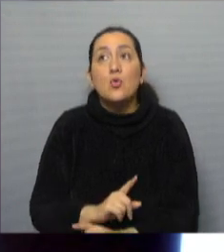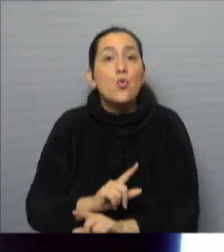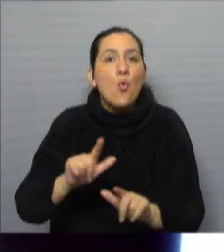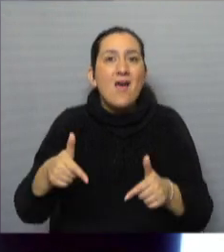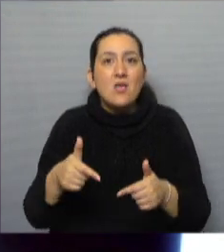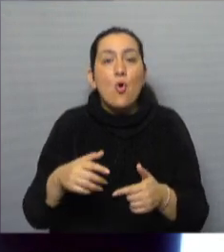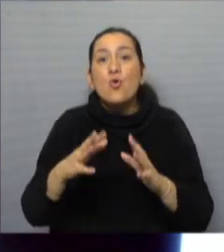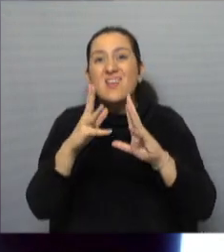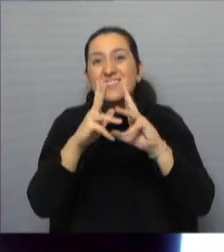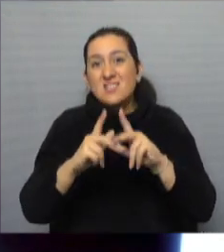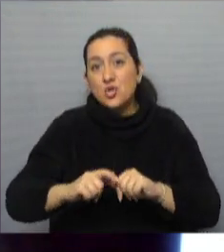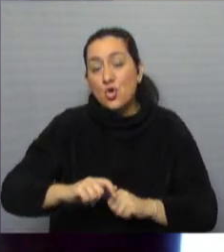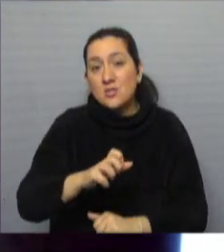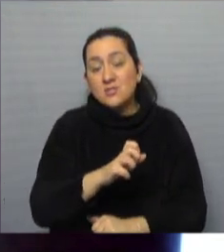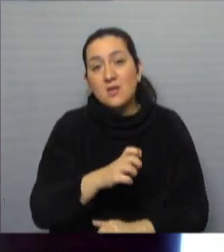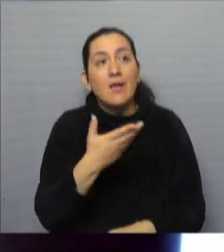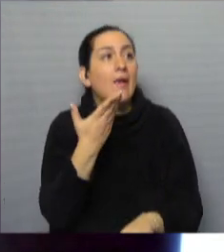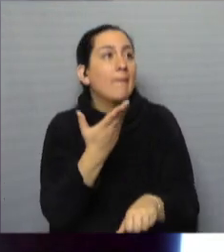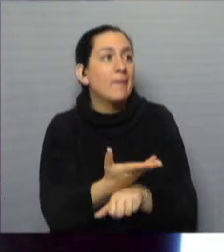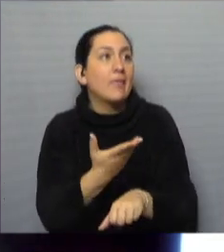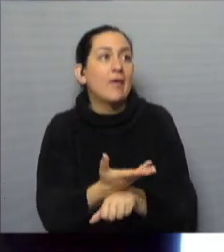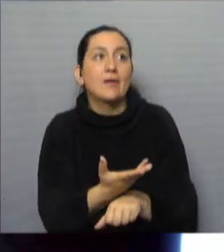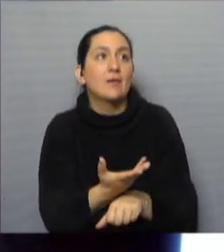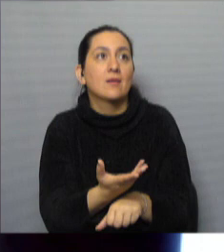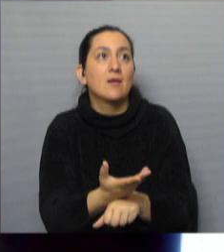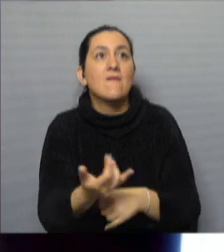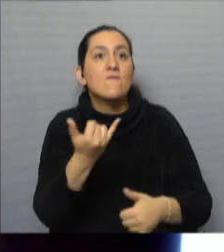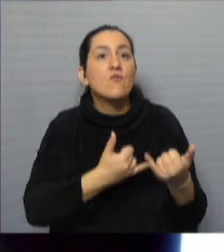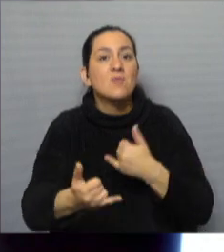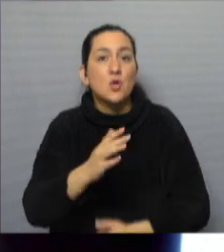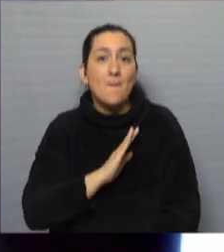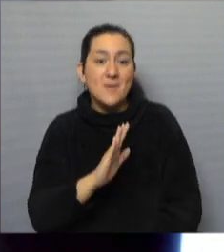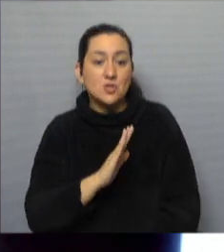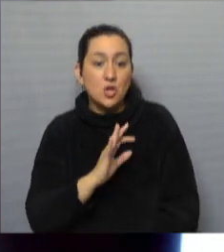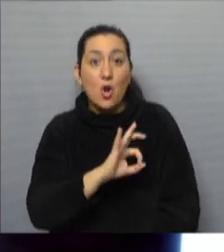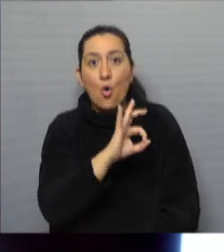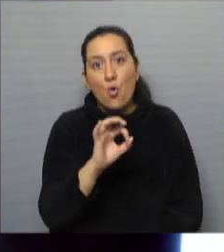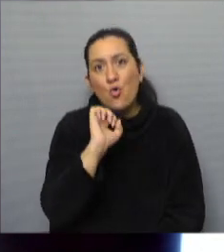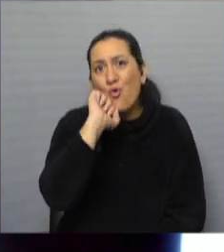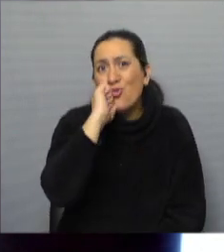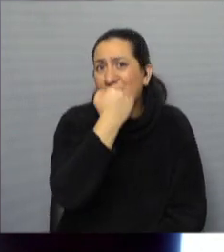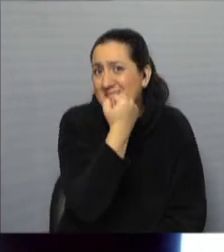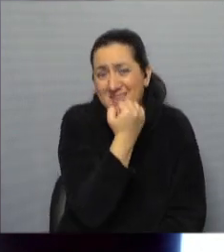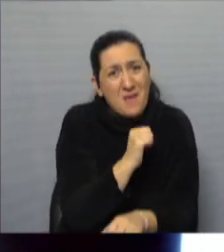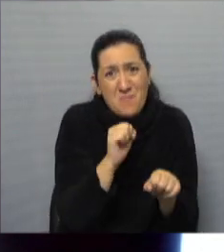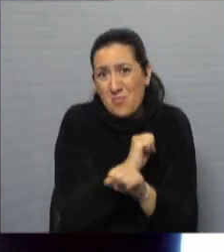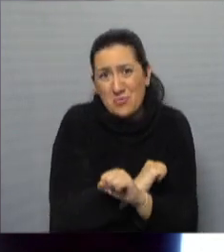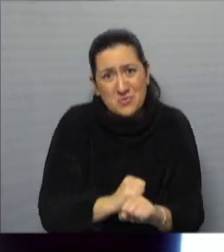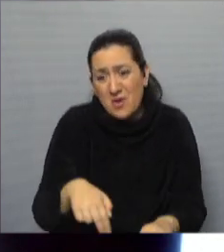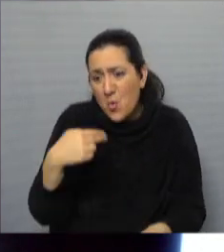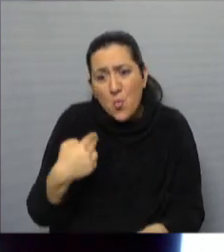sola organización que solicite información personal o contraseñas a un usuario